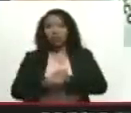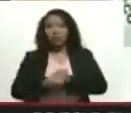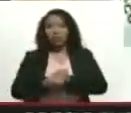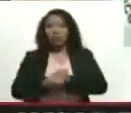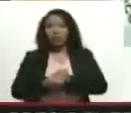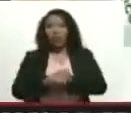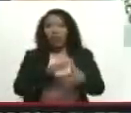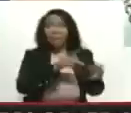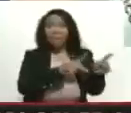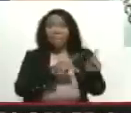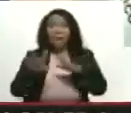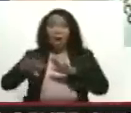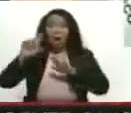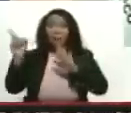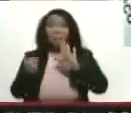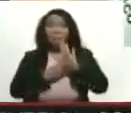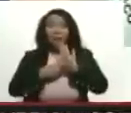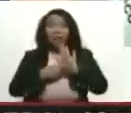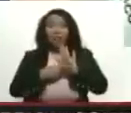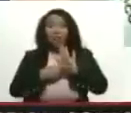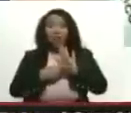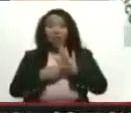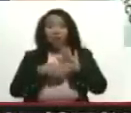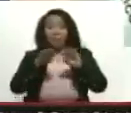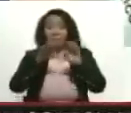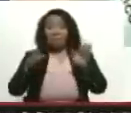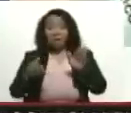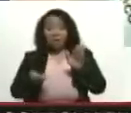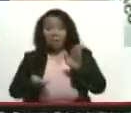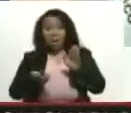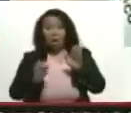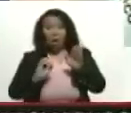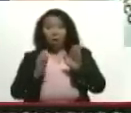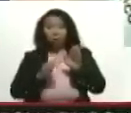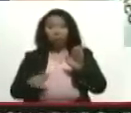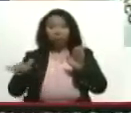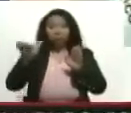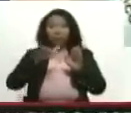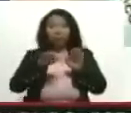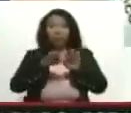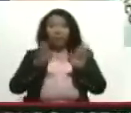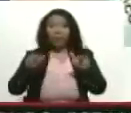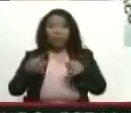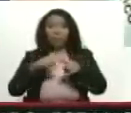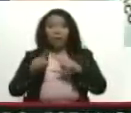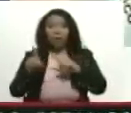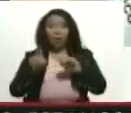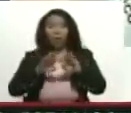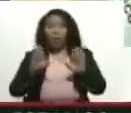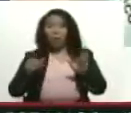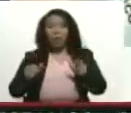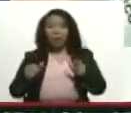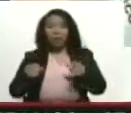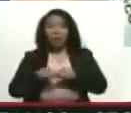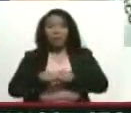Los planes todos están bajo la mesa, ¿se acuerdan? Bajo la mesa y encima de la mesa. Bueno, la mesa se rompió.